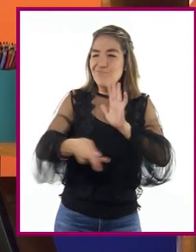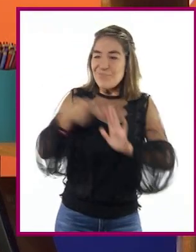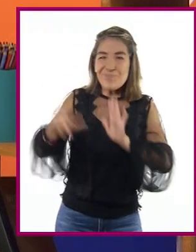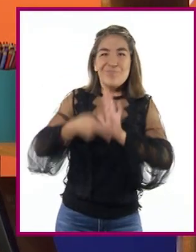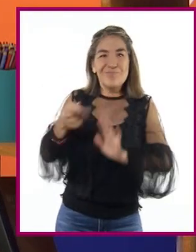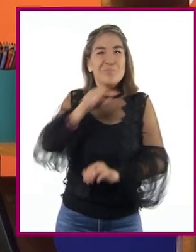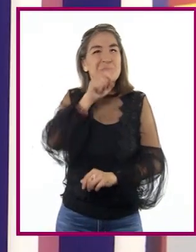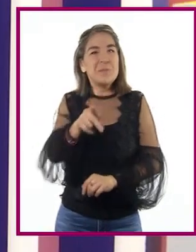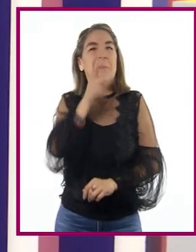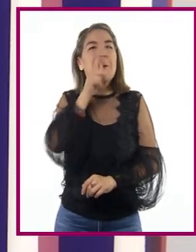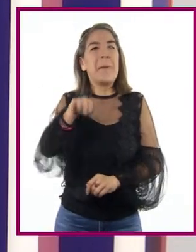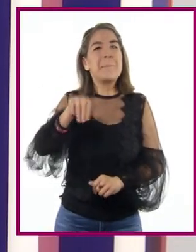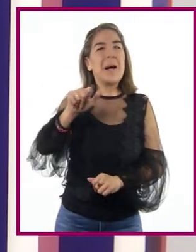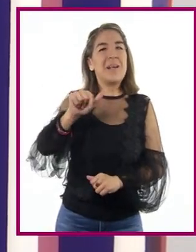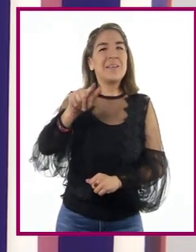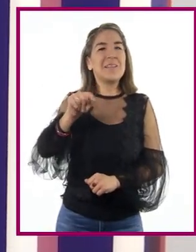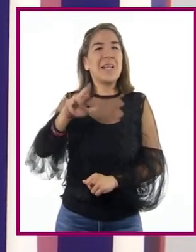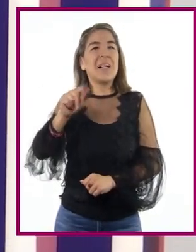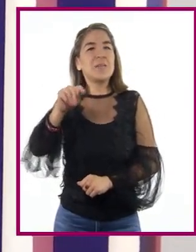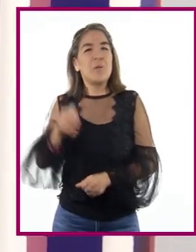repetición del maltrato?